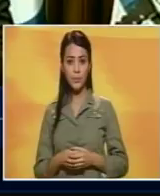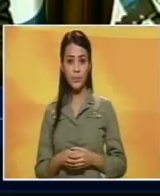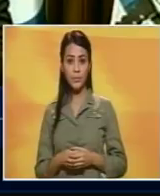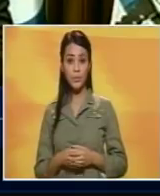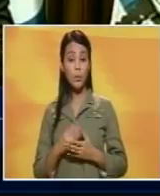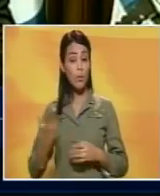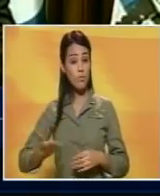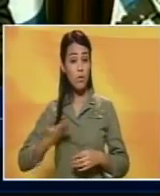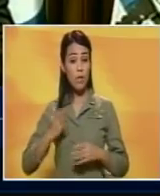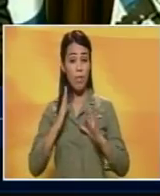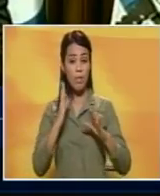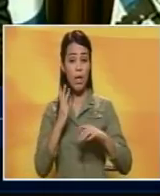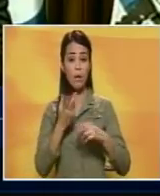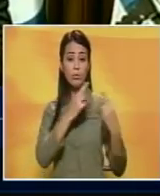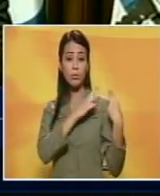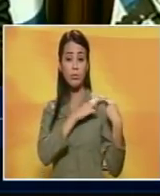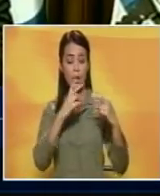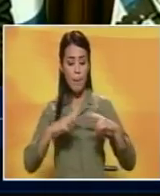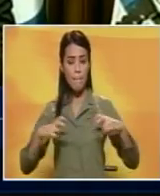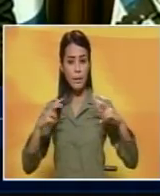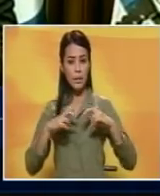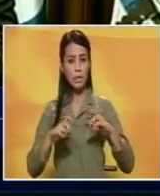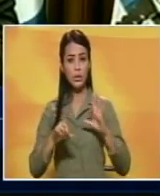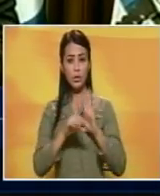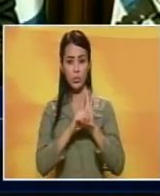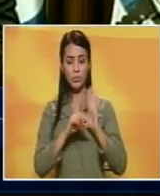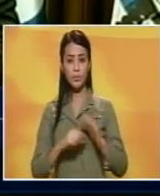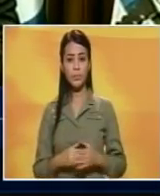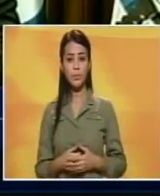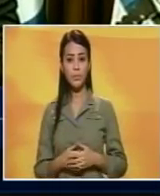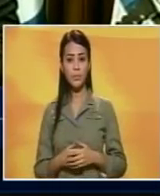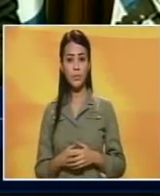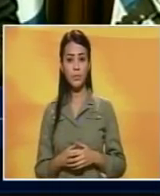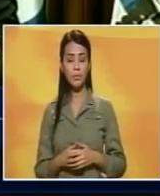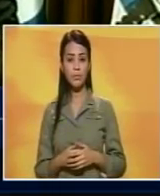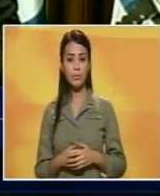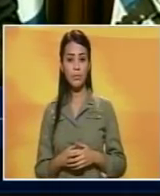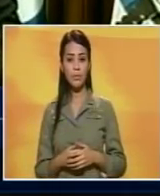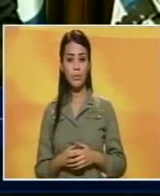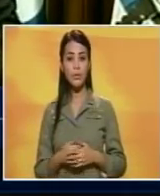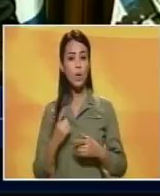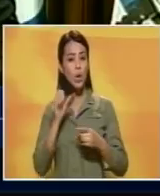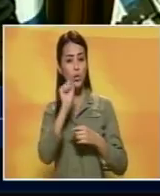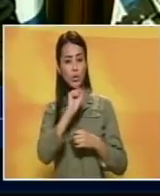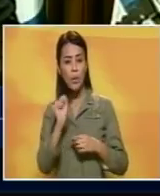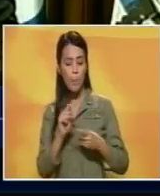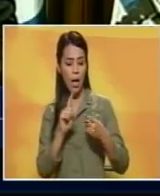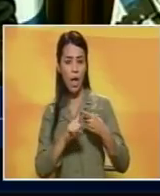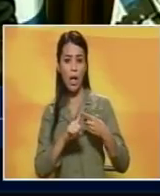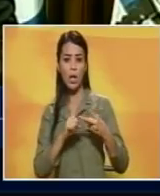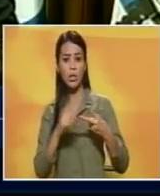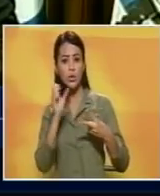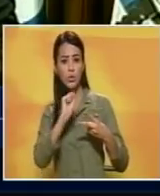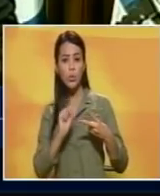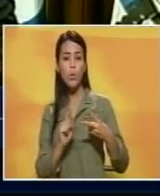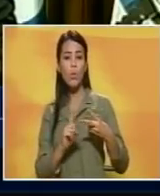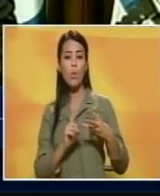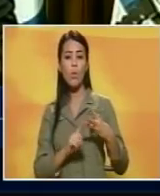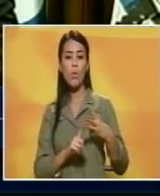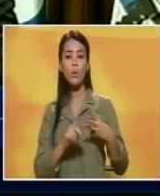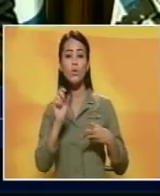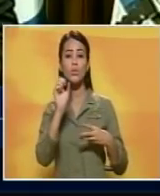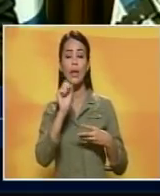órgano rector de la investigación penal, con Sudeban, la SUNDE, el CENIAT, la